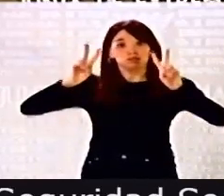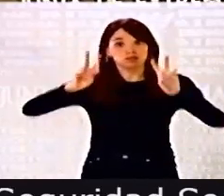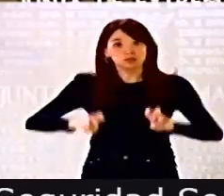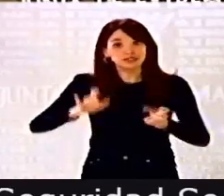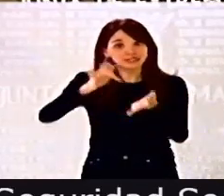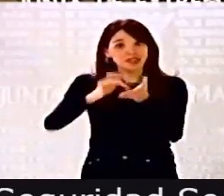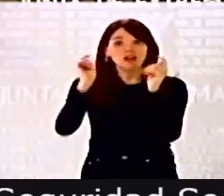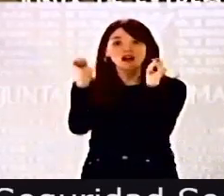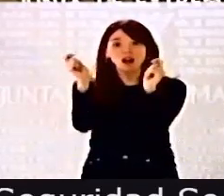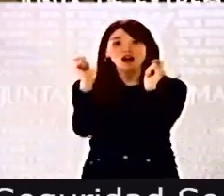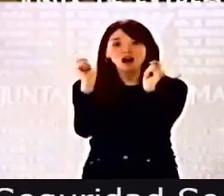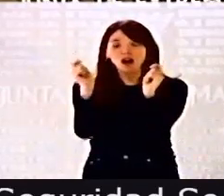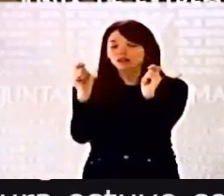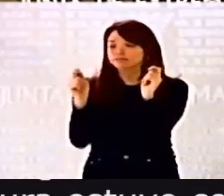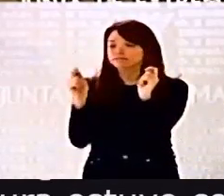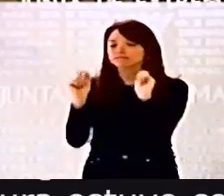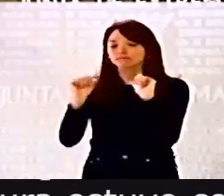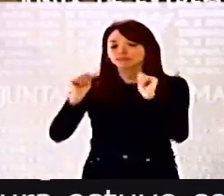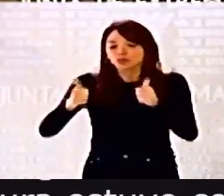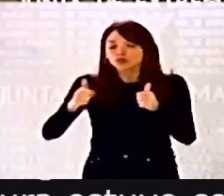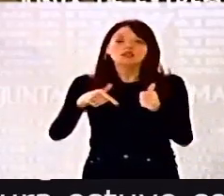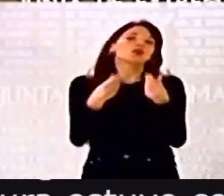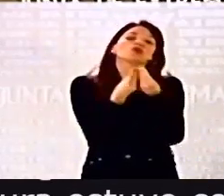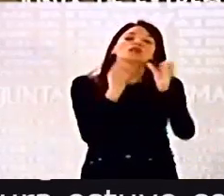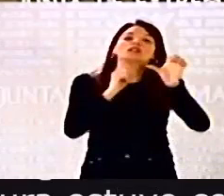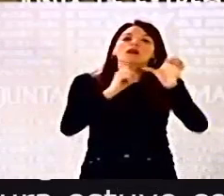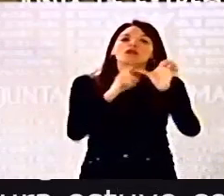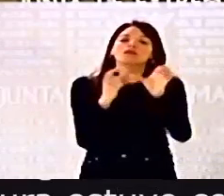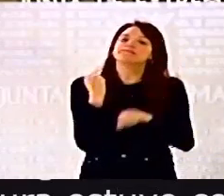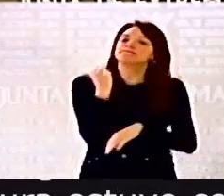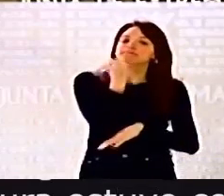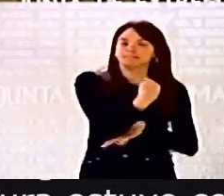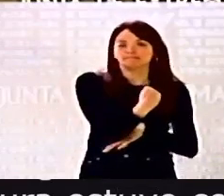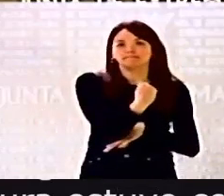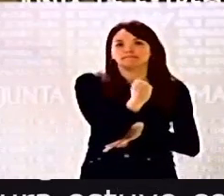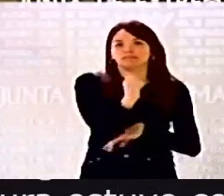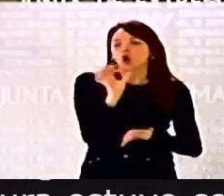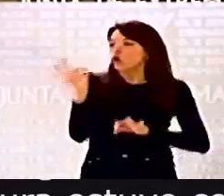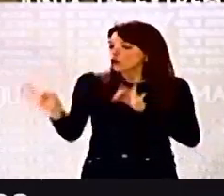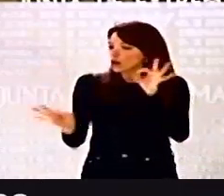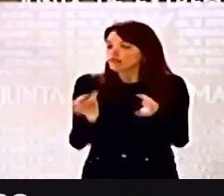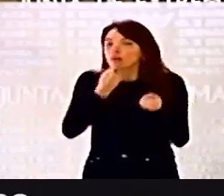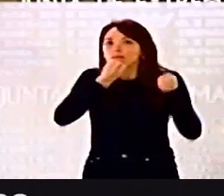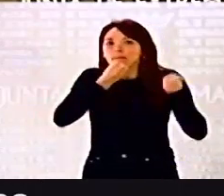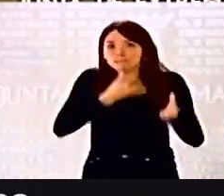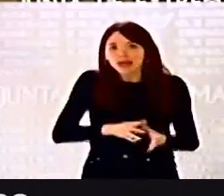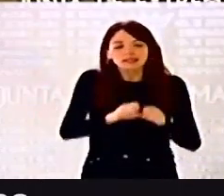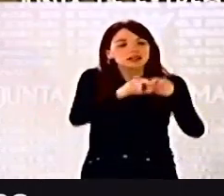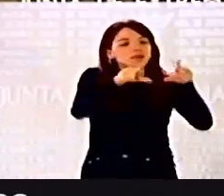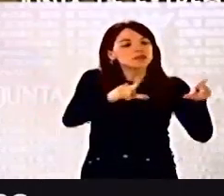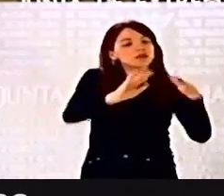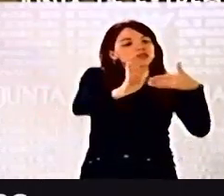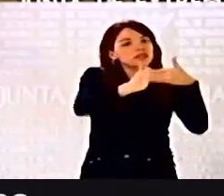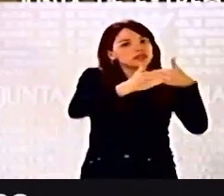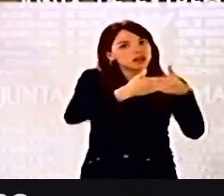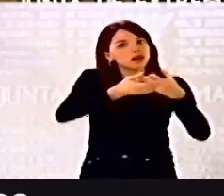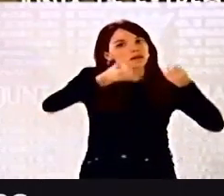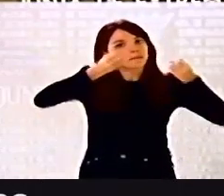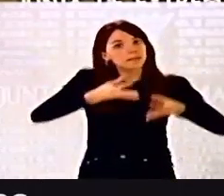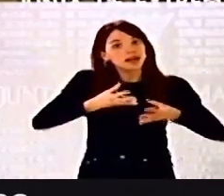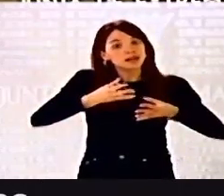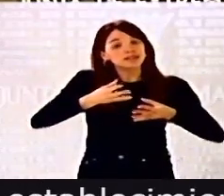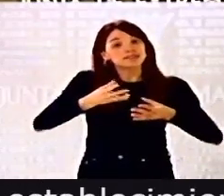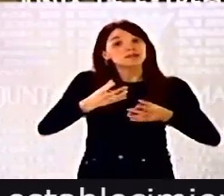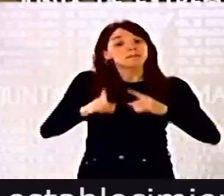con el sector turístico organizando el cierre ordenado de los establecimientos y poniendo en marcha una red de establecimientos de